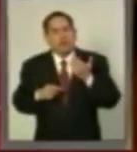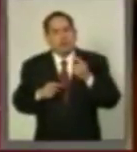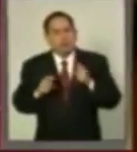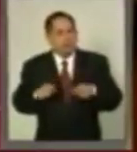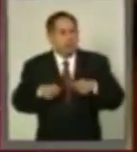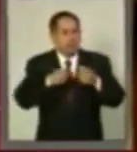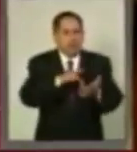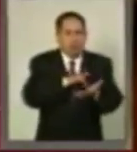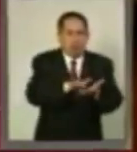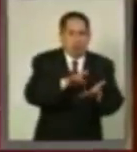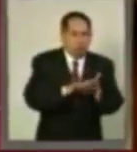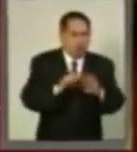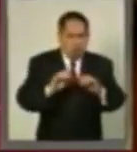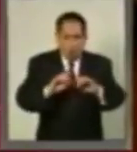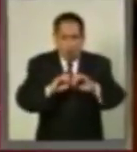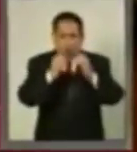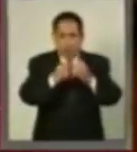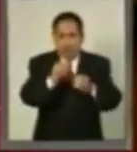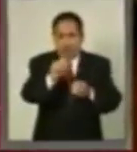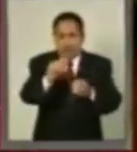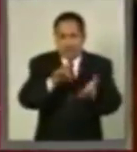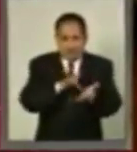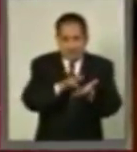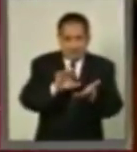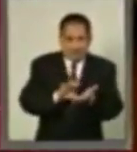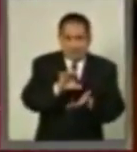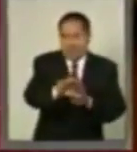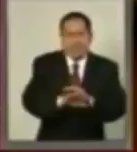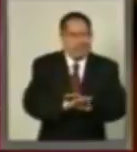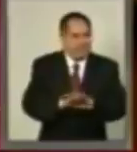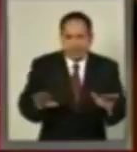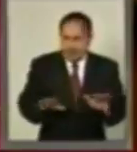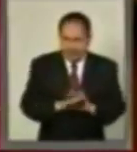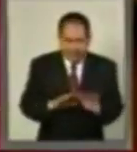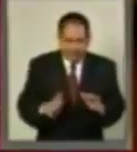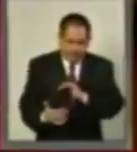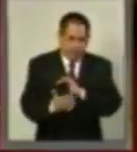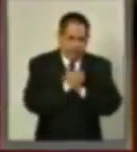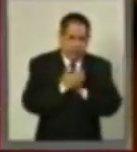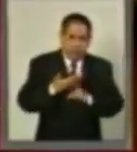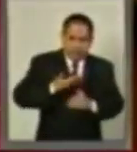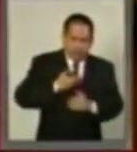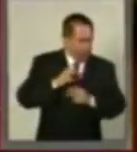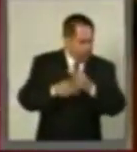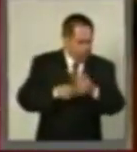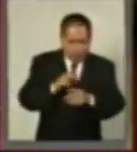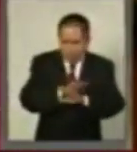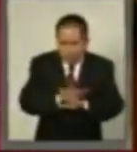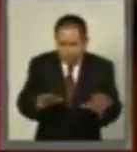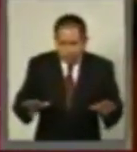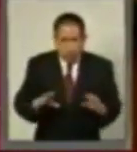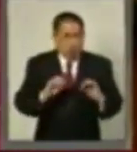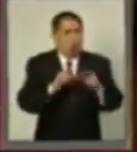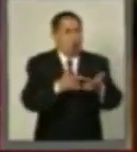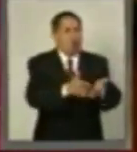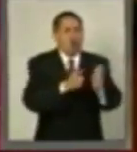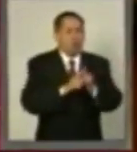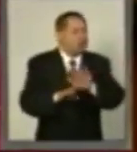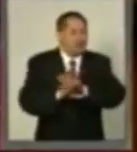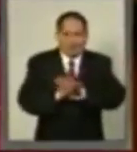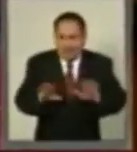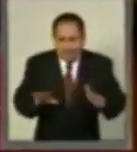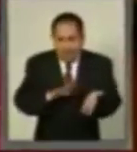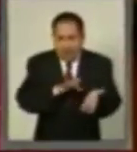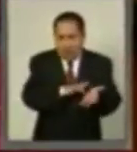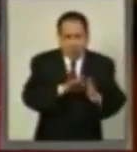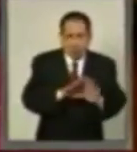tipo de apoyo a organizaciones que se han presentado o a grupos, y ni siquiera se está